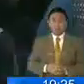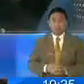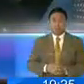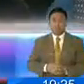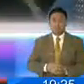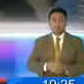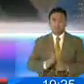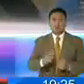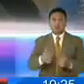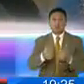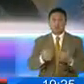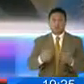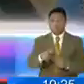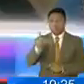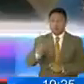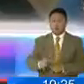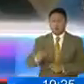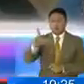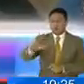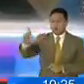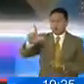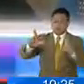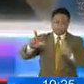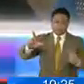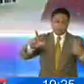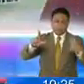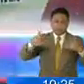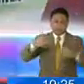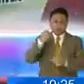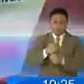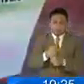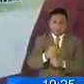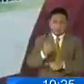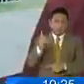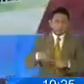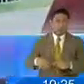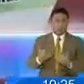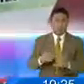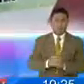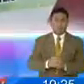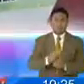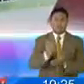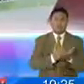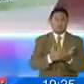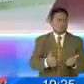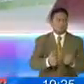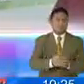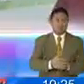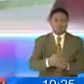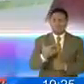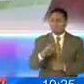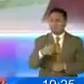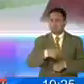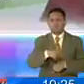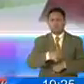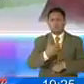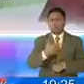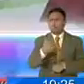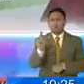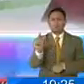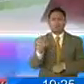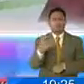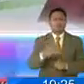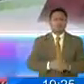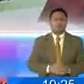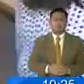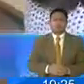que trabajan de lunes a viernes y no tienen la oportunidad de volver a sacar la cédula. La verdad, muy buen servicio. Se demora uno poco tiempo en